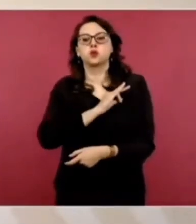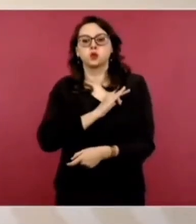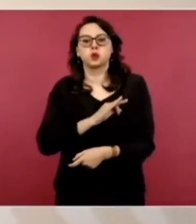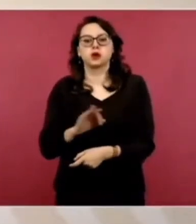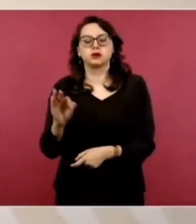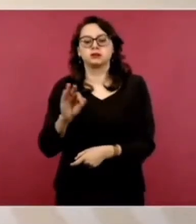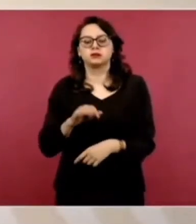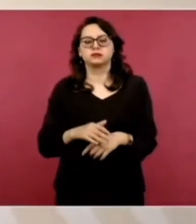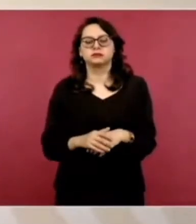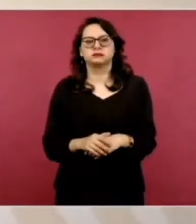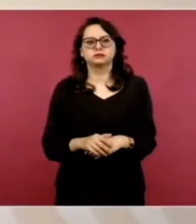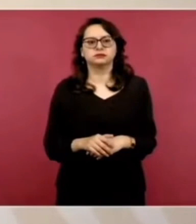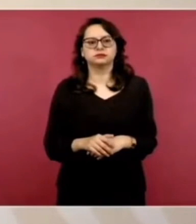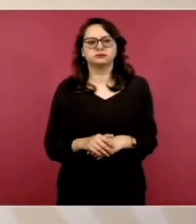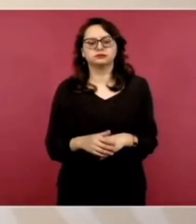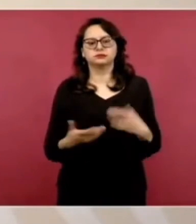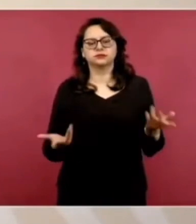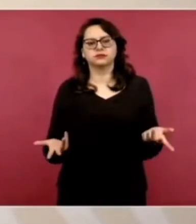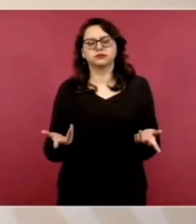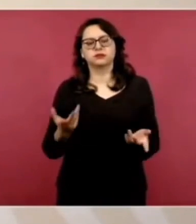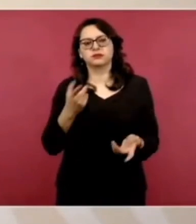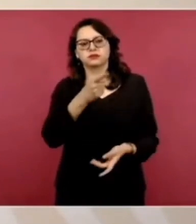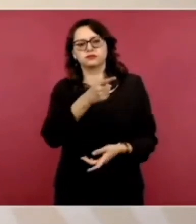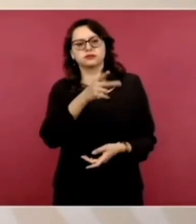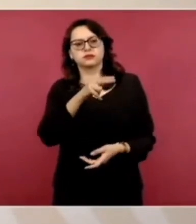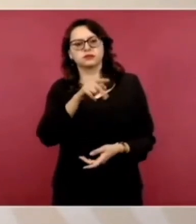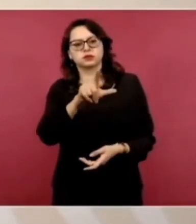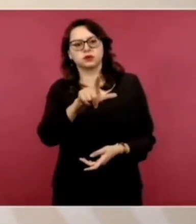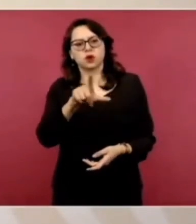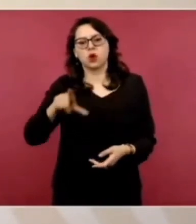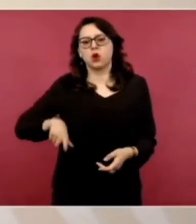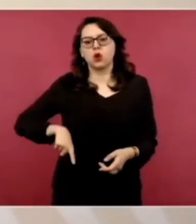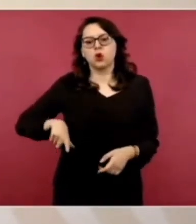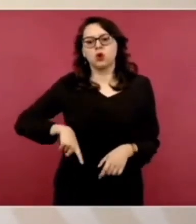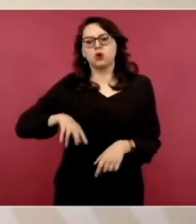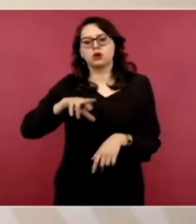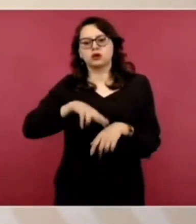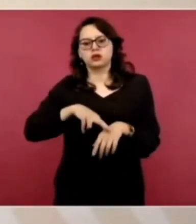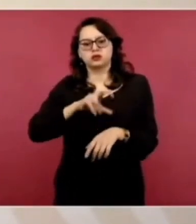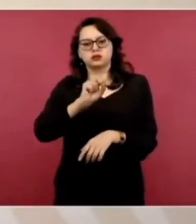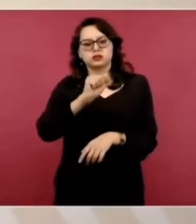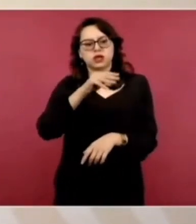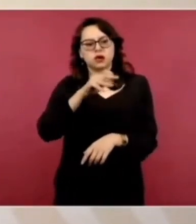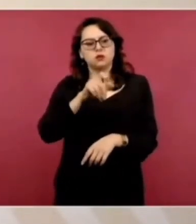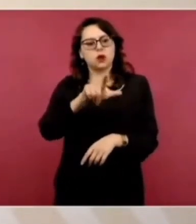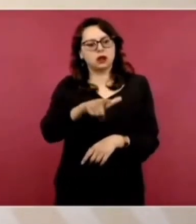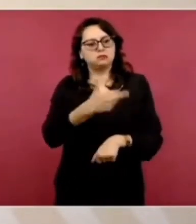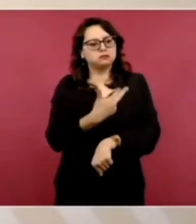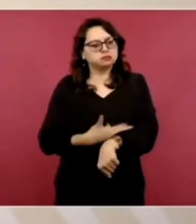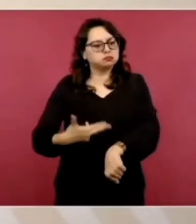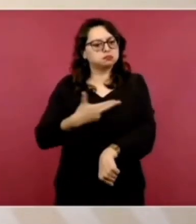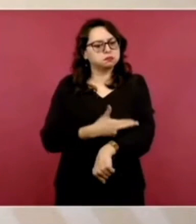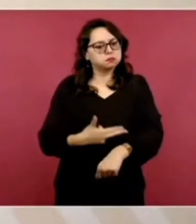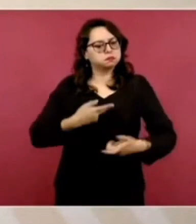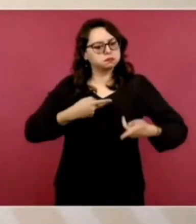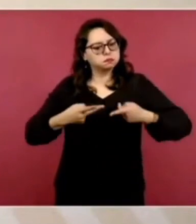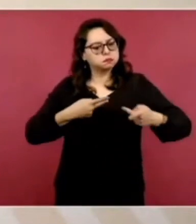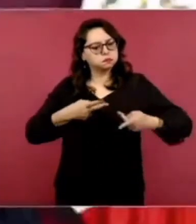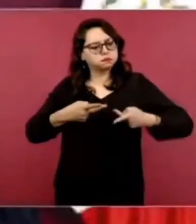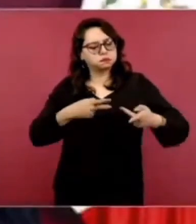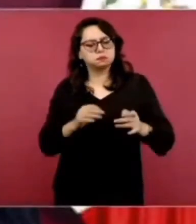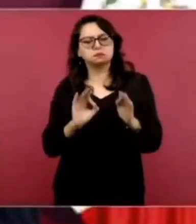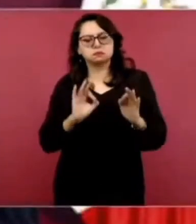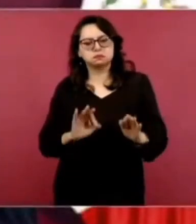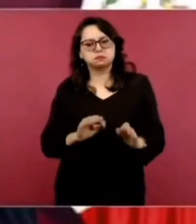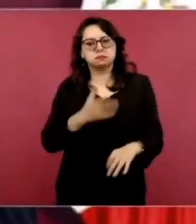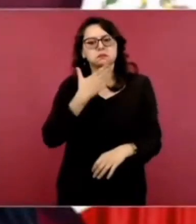el gobernador Samuel García de Nuevo León hizo muy bien las cosas.